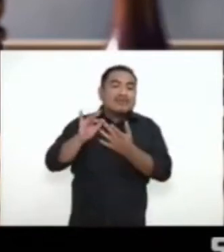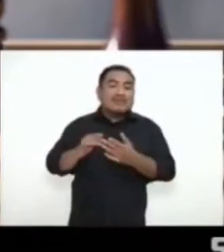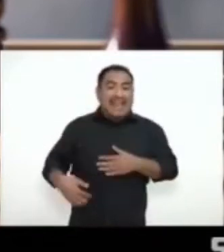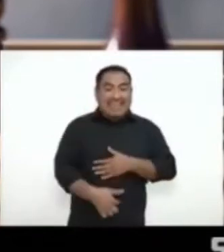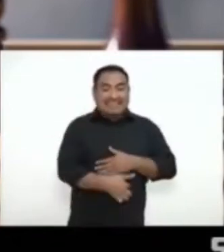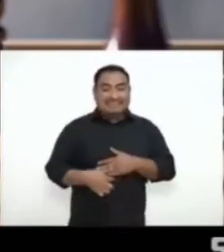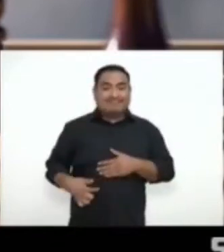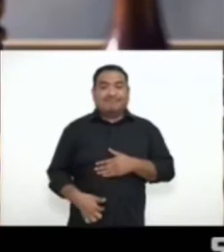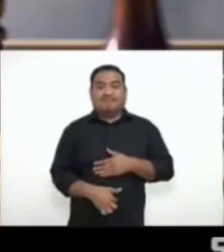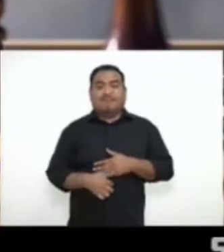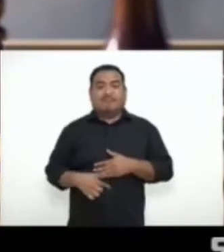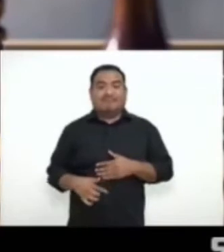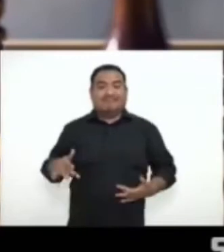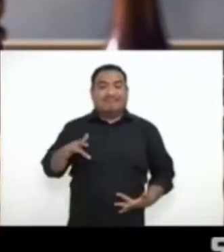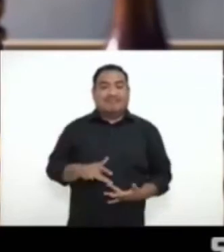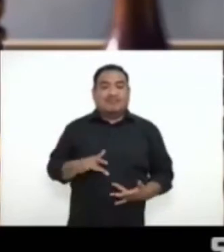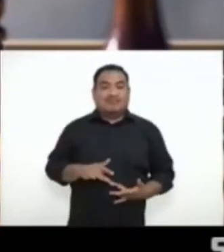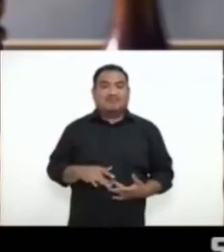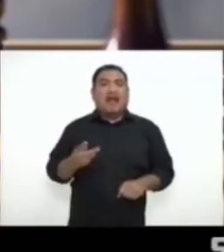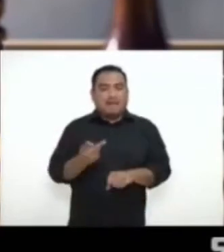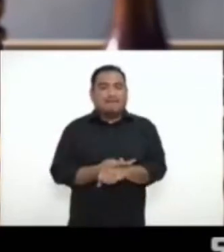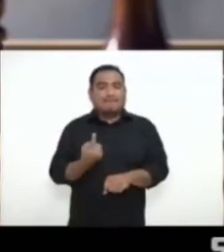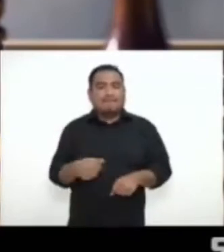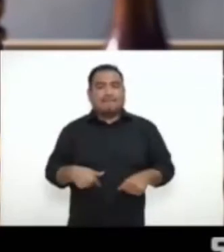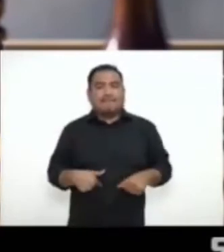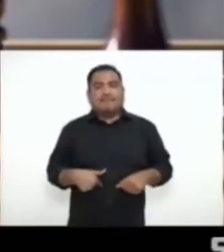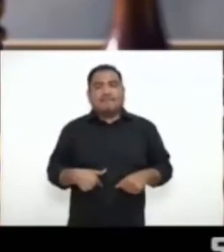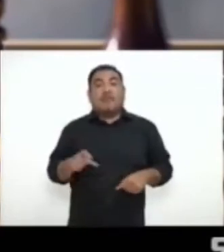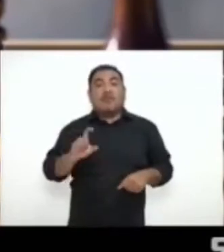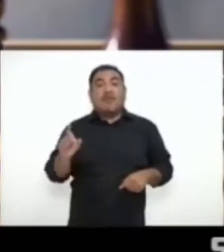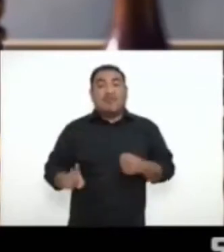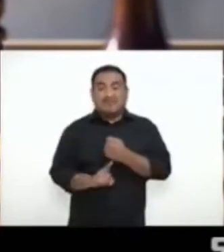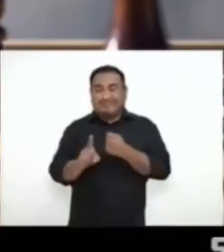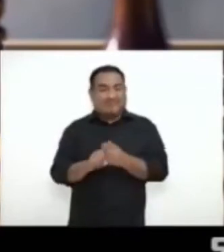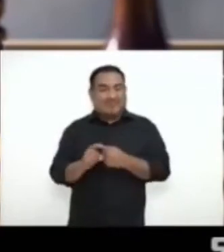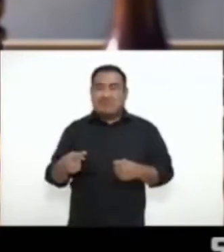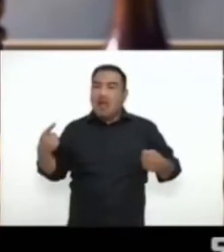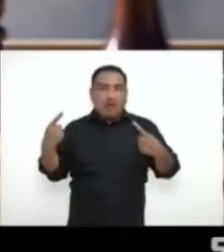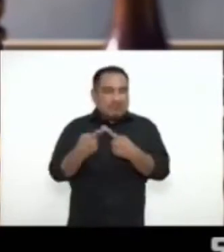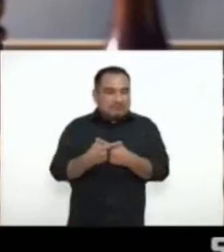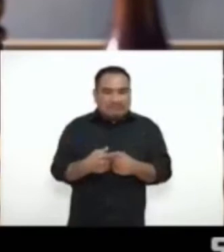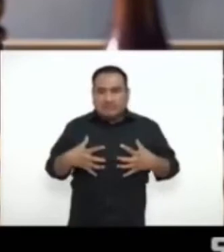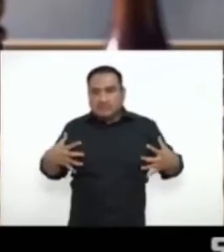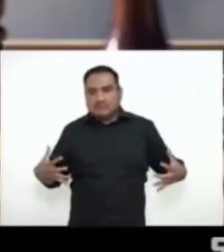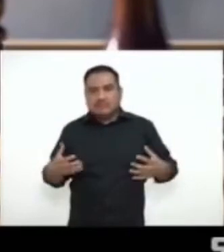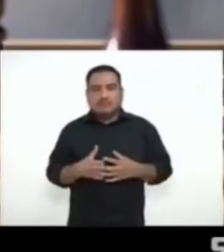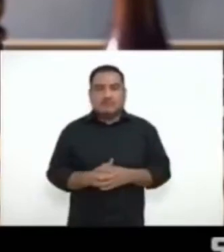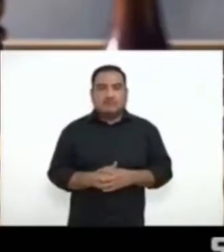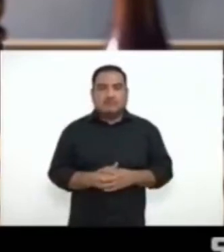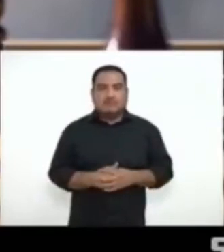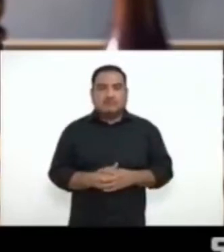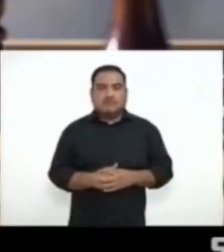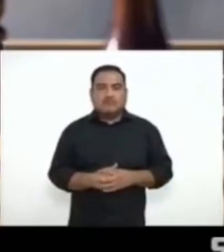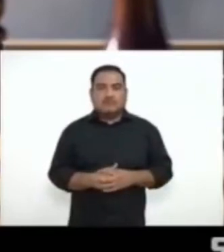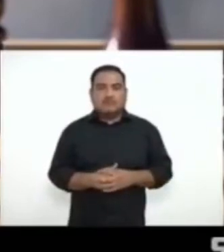estómago. ¿Y qué es lo que pasa cuando hay algo que es un bocado real, virtual,